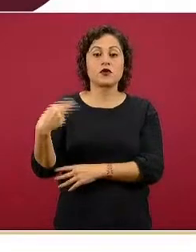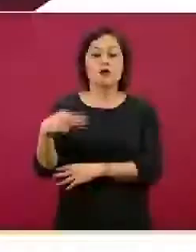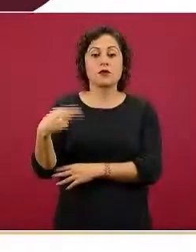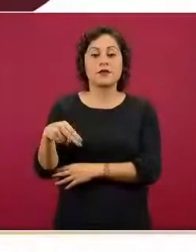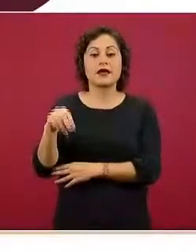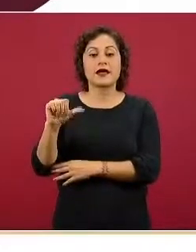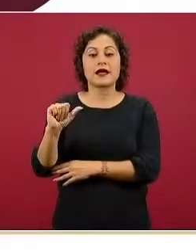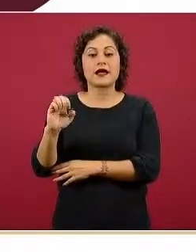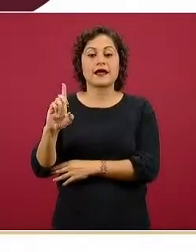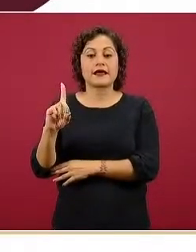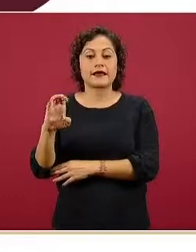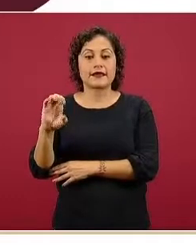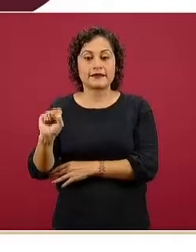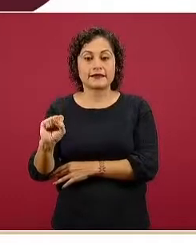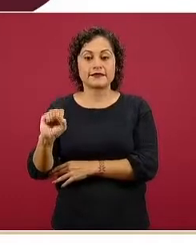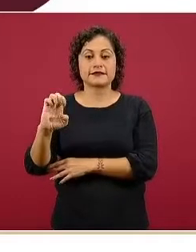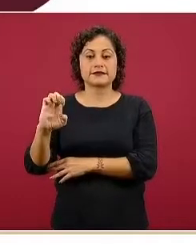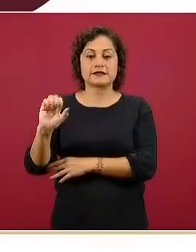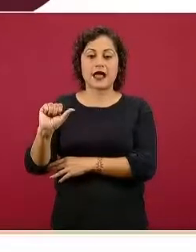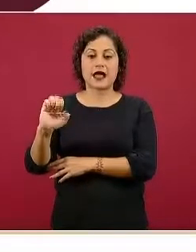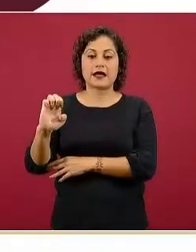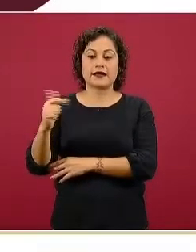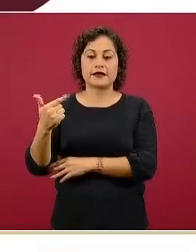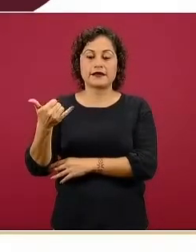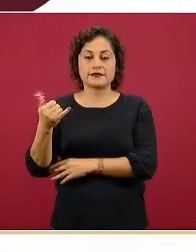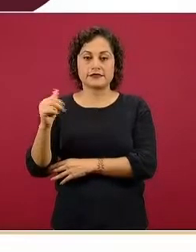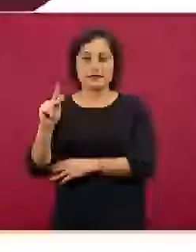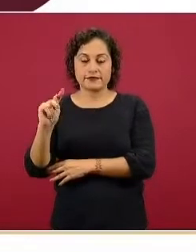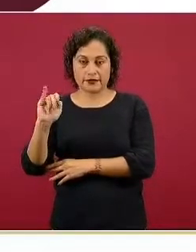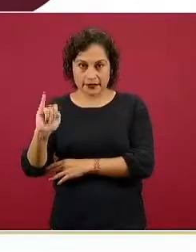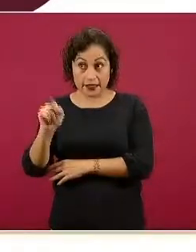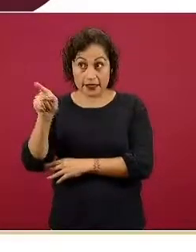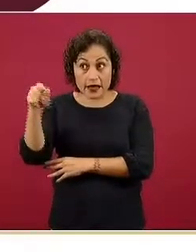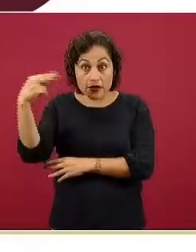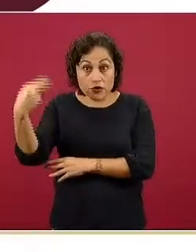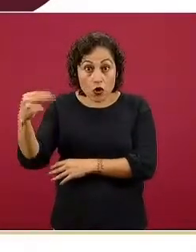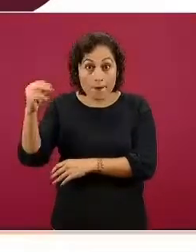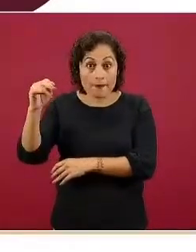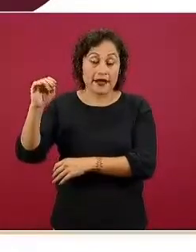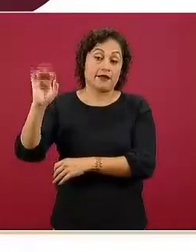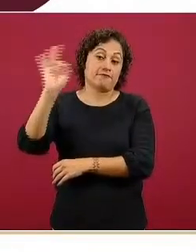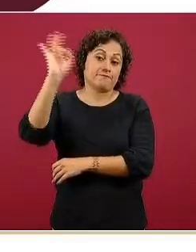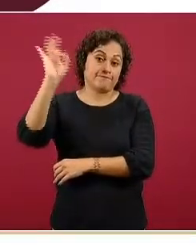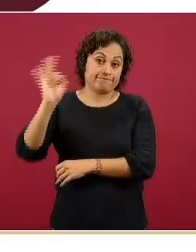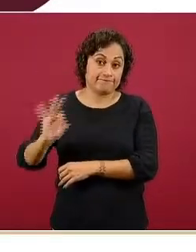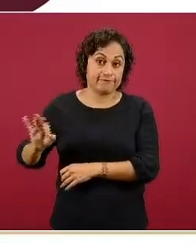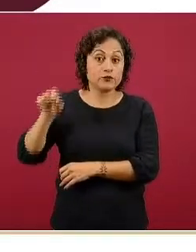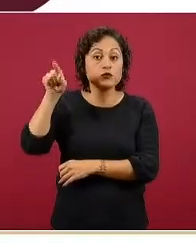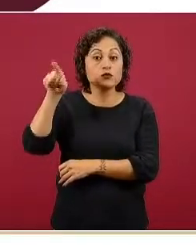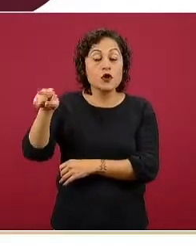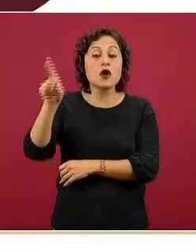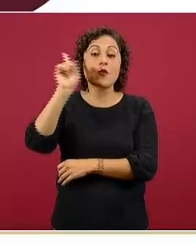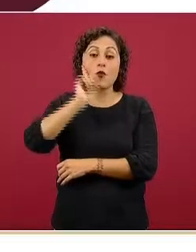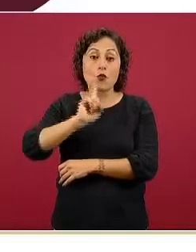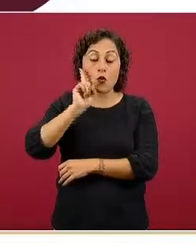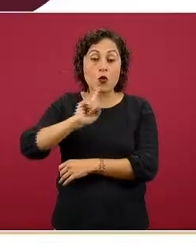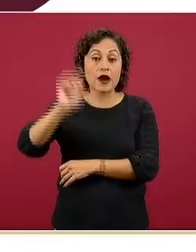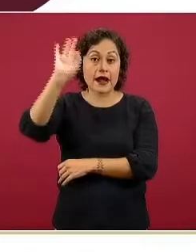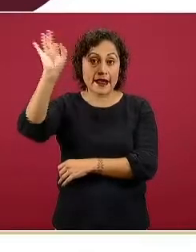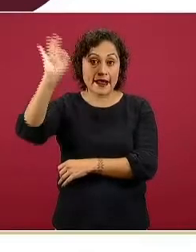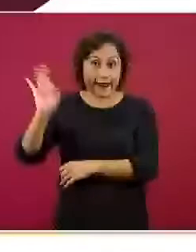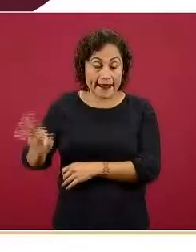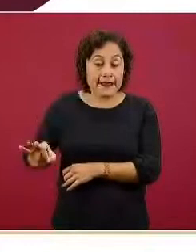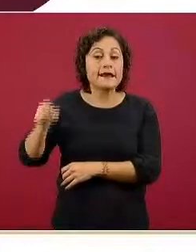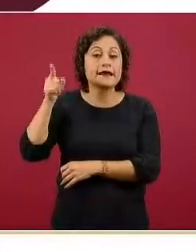aegypti. Específicamente, la hembra de este género es quien puede transmitir la enfermedad. Entonces,